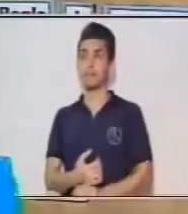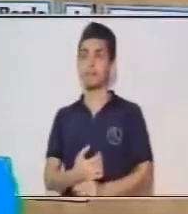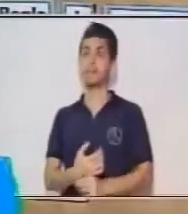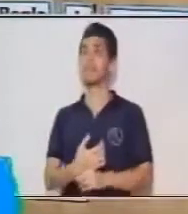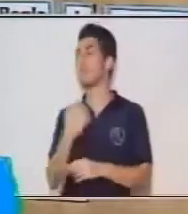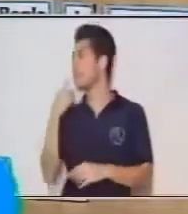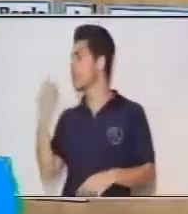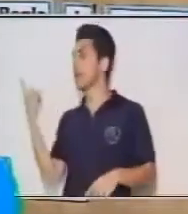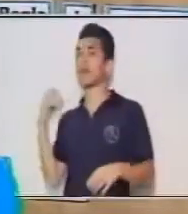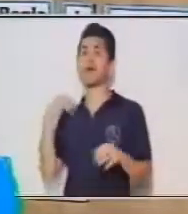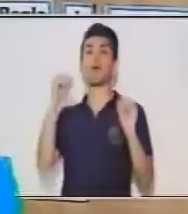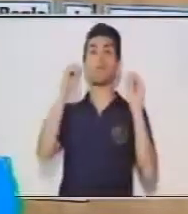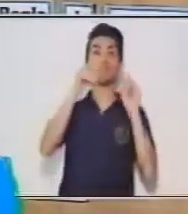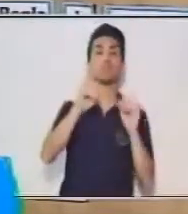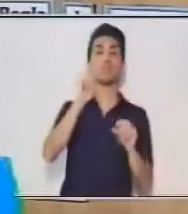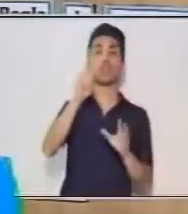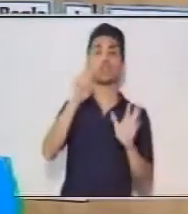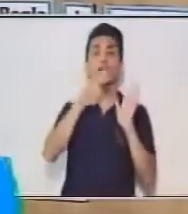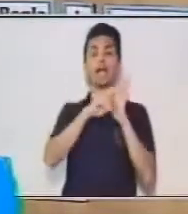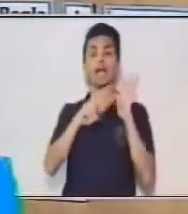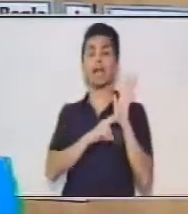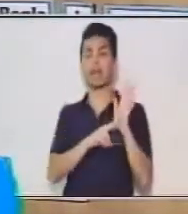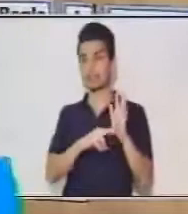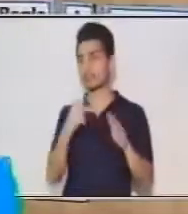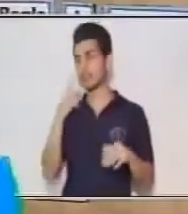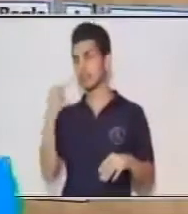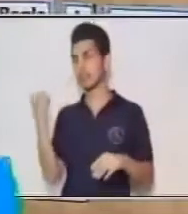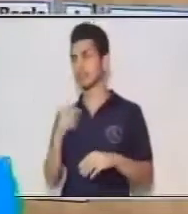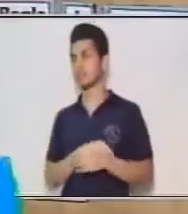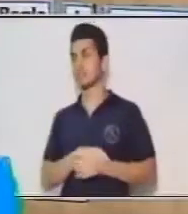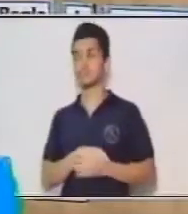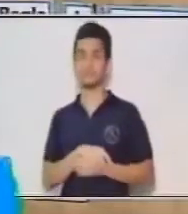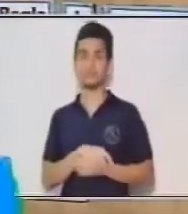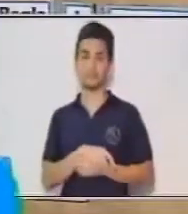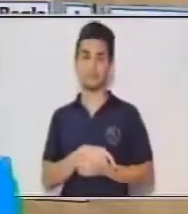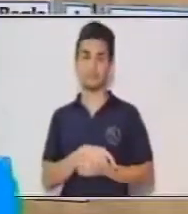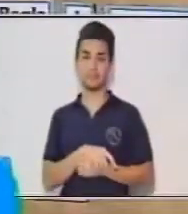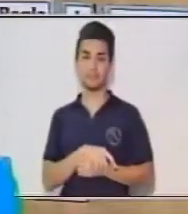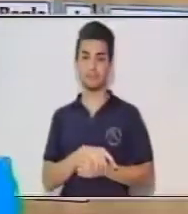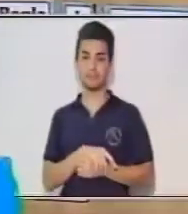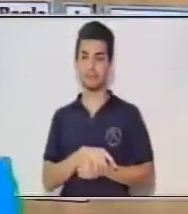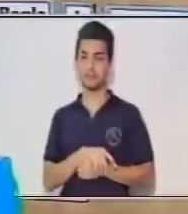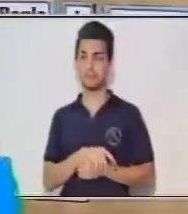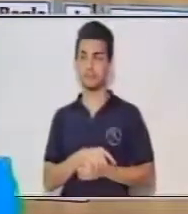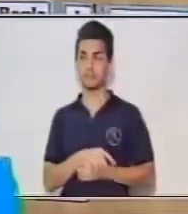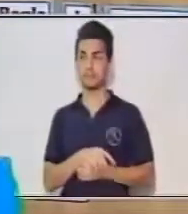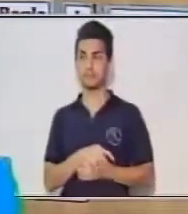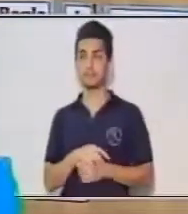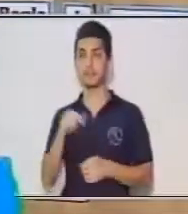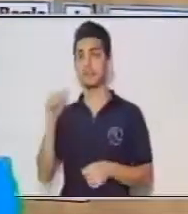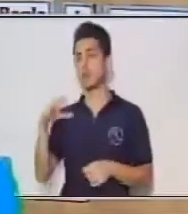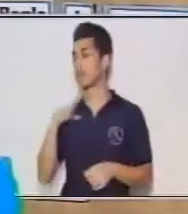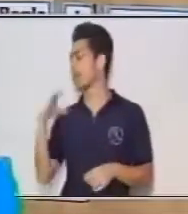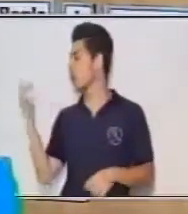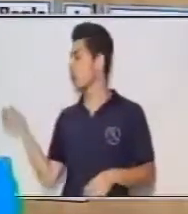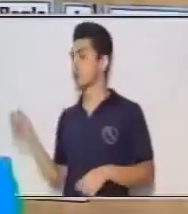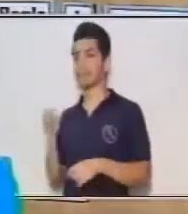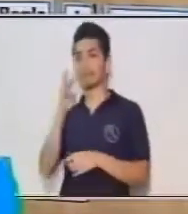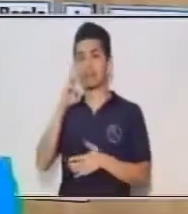¿cuáles reglas? 2 reglas, excelente. Ahora tenemos